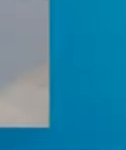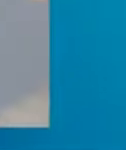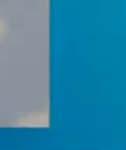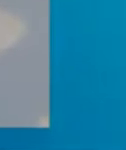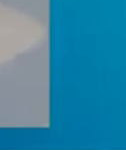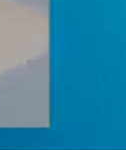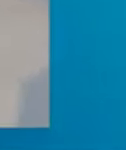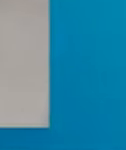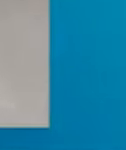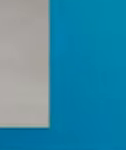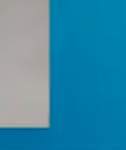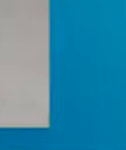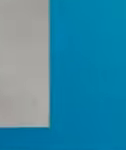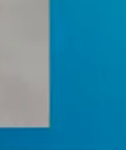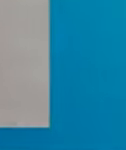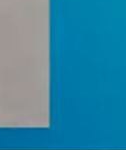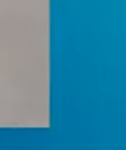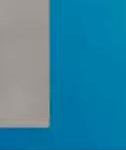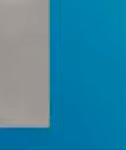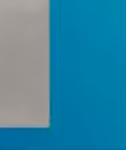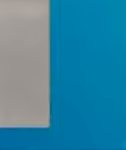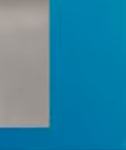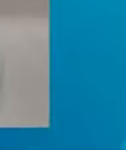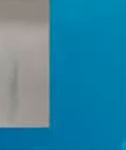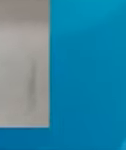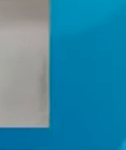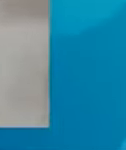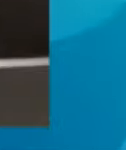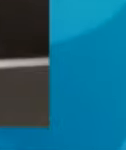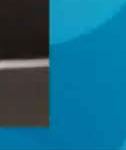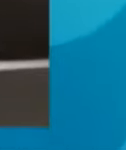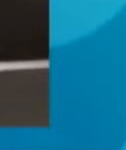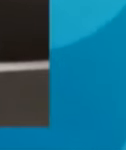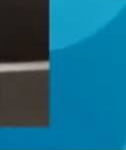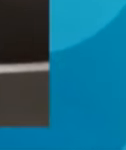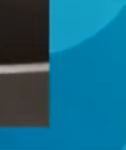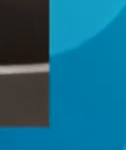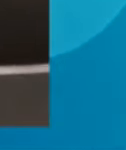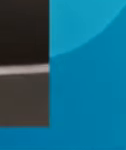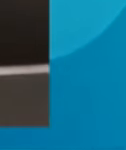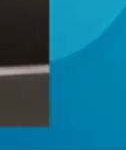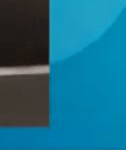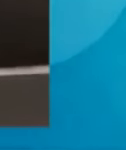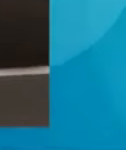Neil Carvin. From side rodeo transfer.